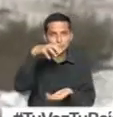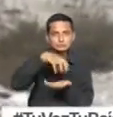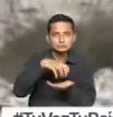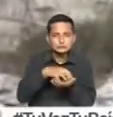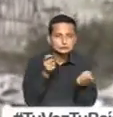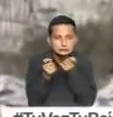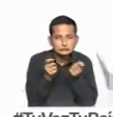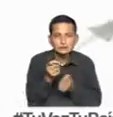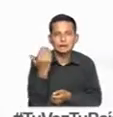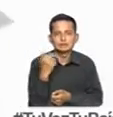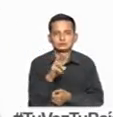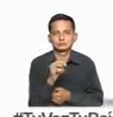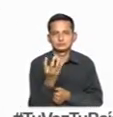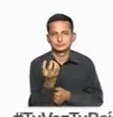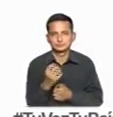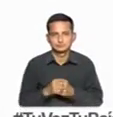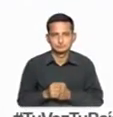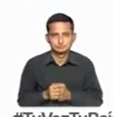el 2014.